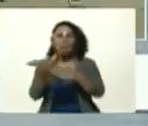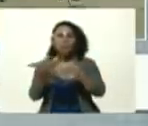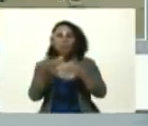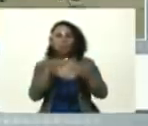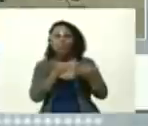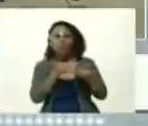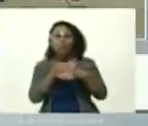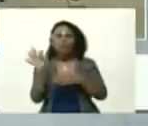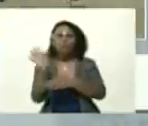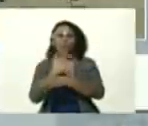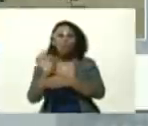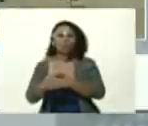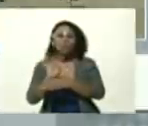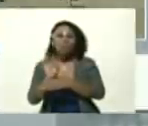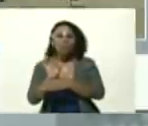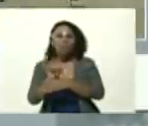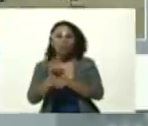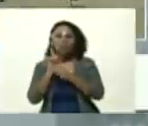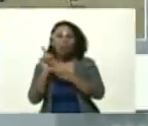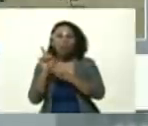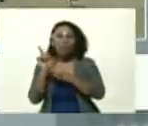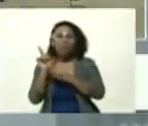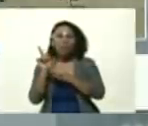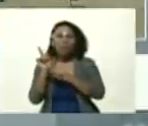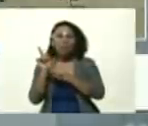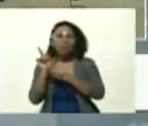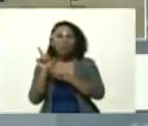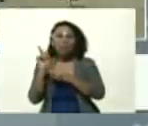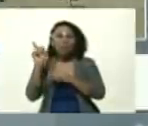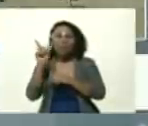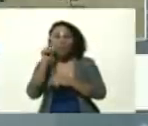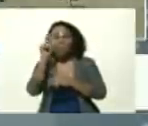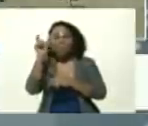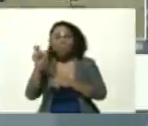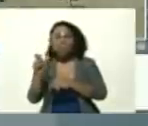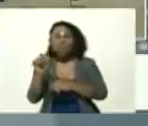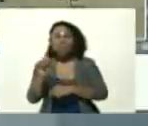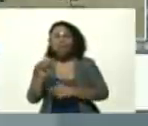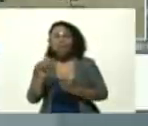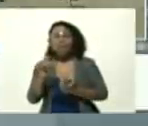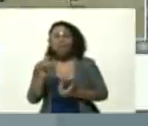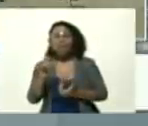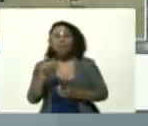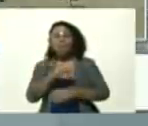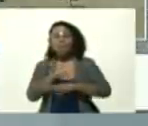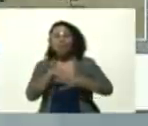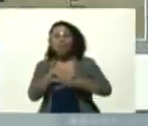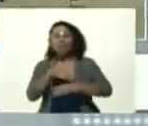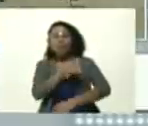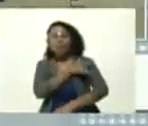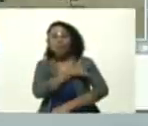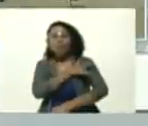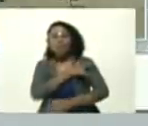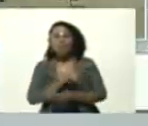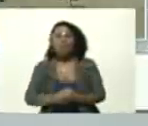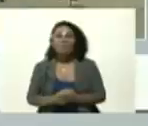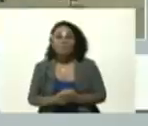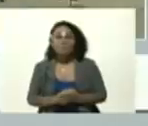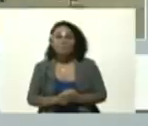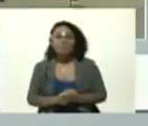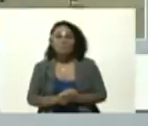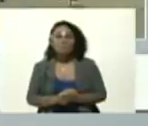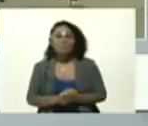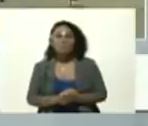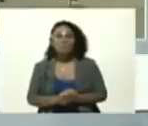de la funcionabilidad. Allá está César Trompis, joven ministro del Poder Popular